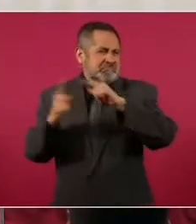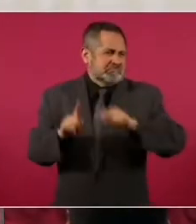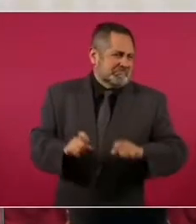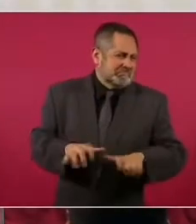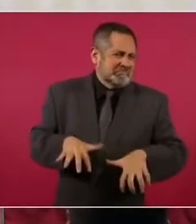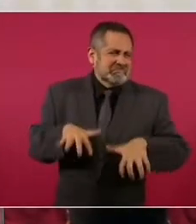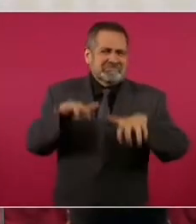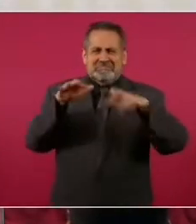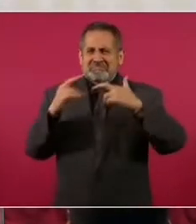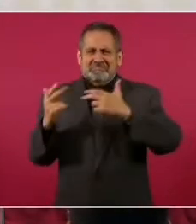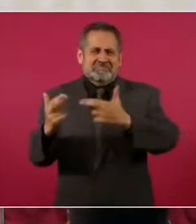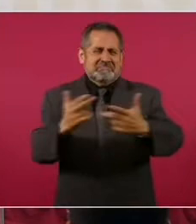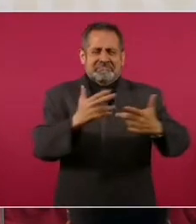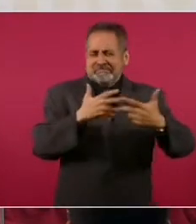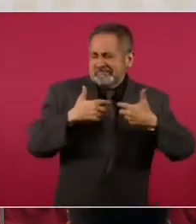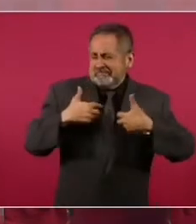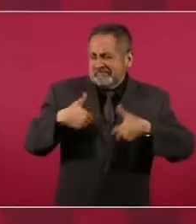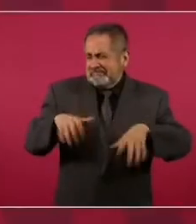inundaciones,